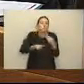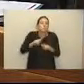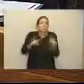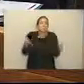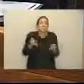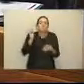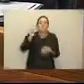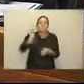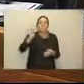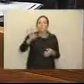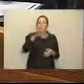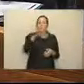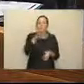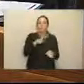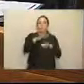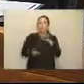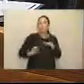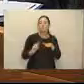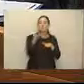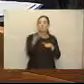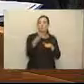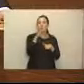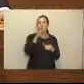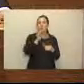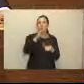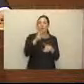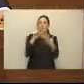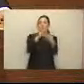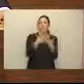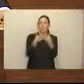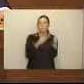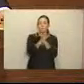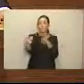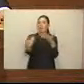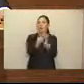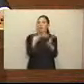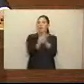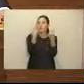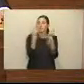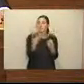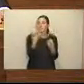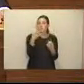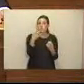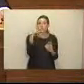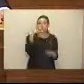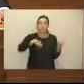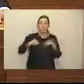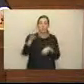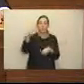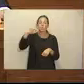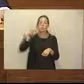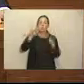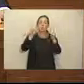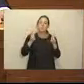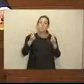que el primer paso para combatir la corrupción es dar explicaciones. Y usted, si su única actuación cree que en un asunto como este, su